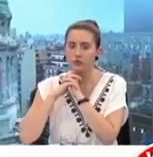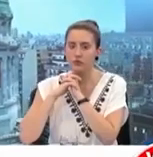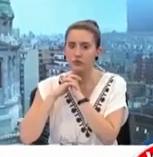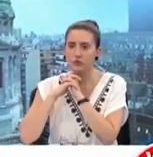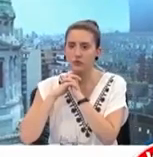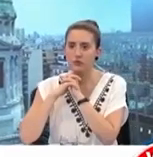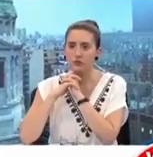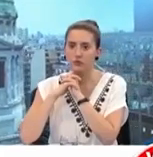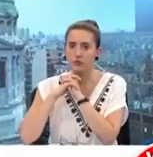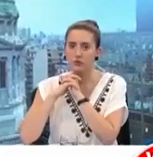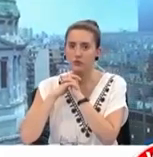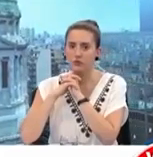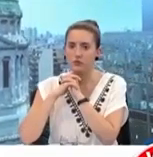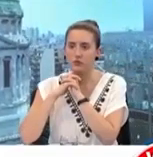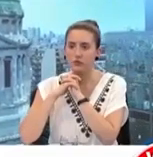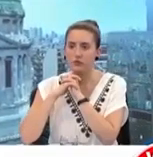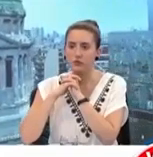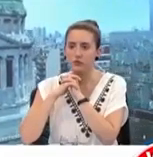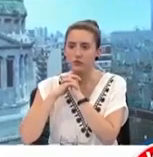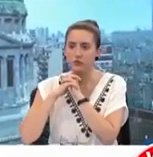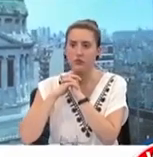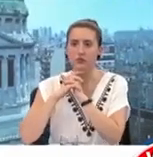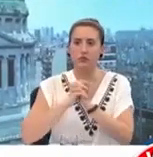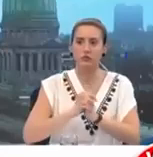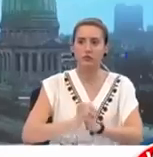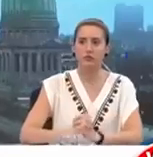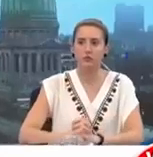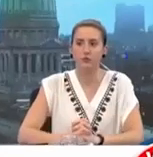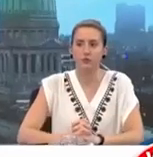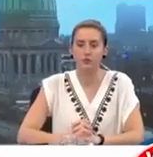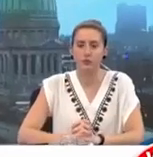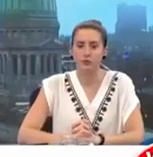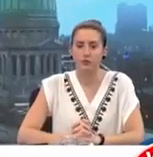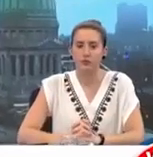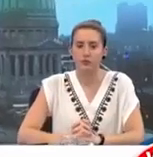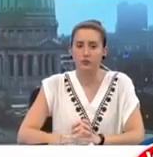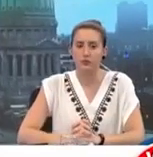respecto de la aprobación de este acuerdo o entendimiento con el fondo.